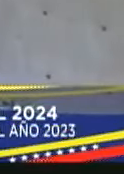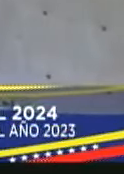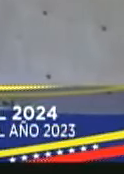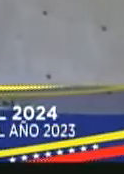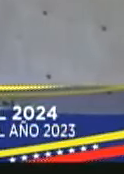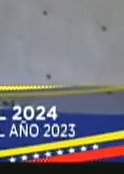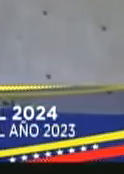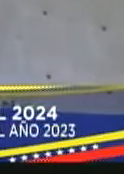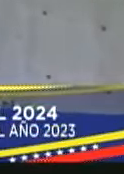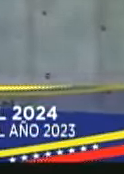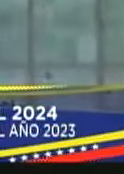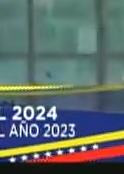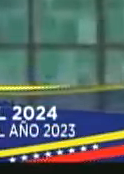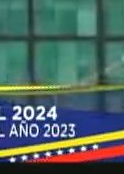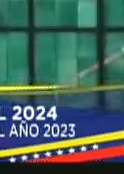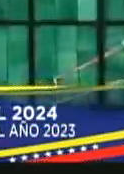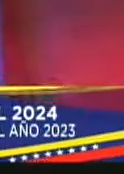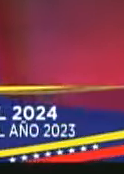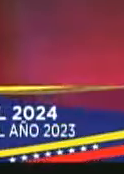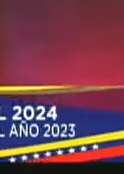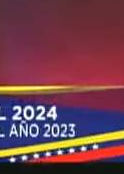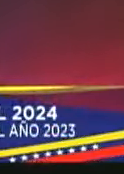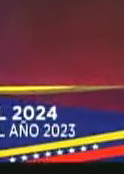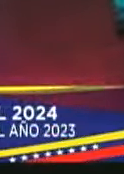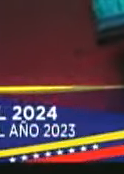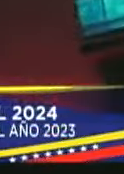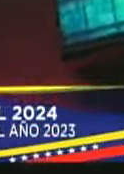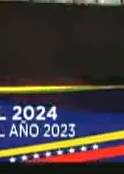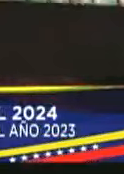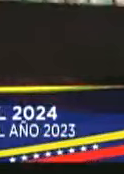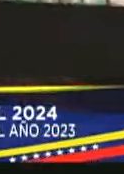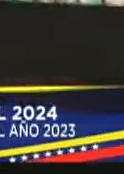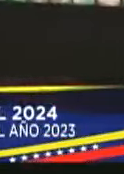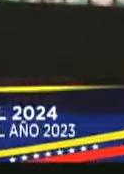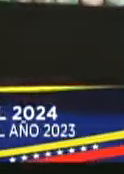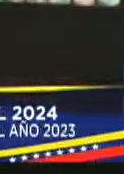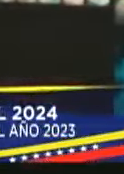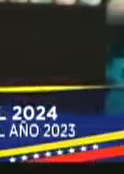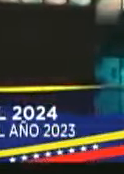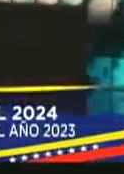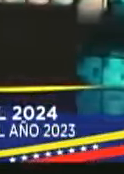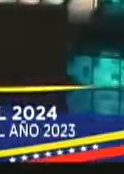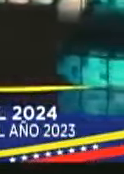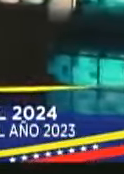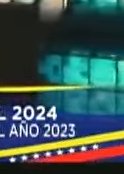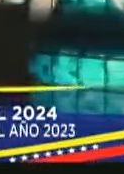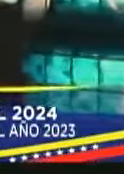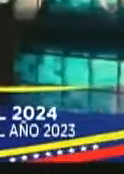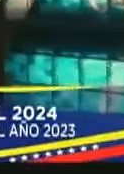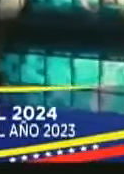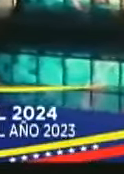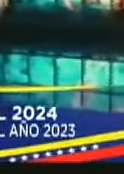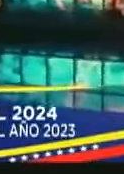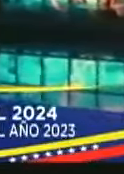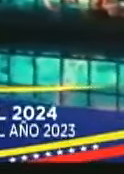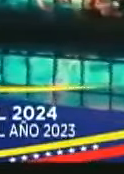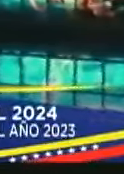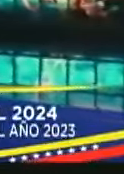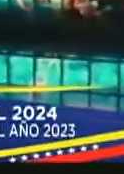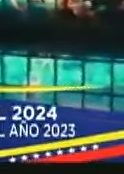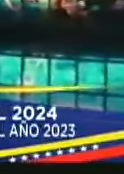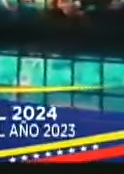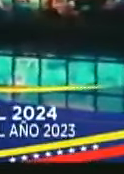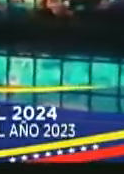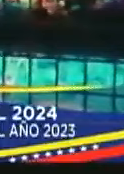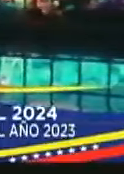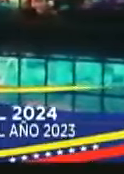discurso. Este poder judicial hoy es más legítimo y poderoso Así también lo manifestaba el